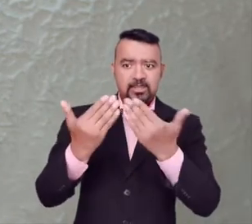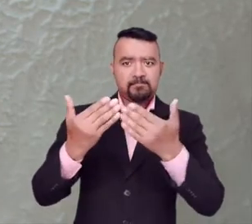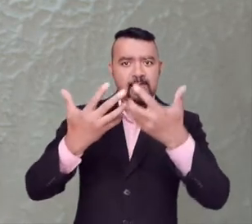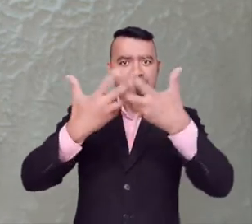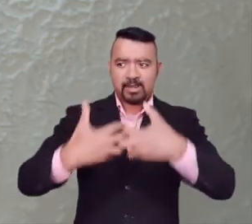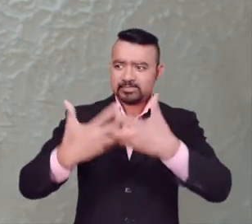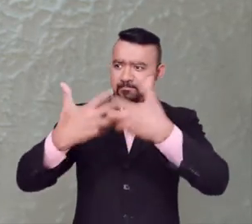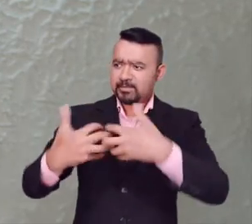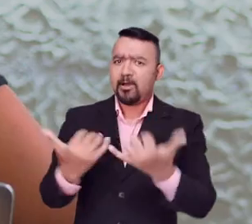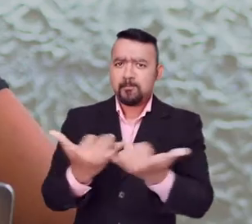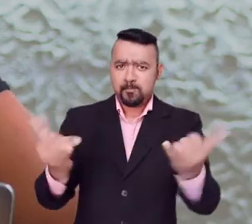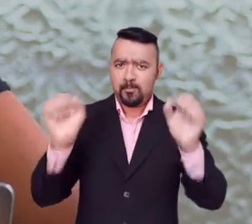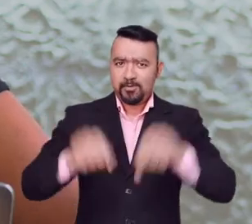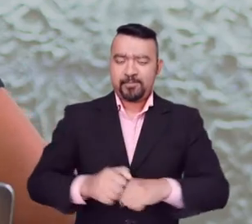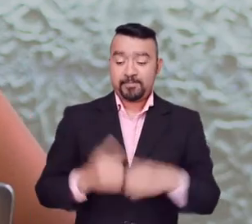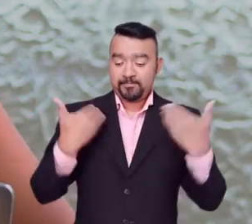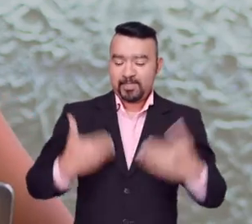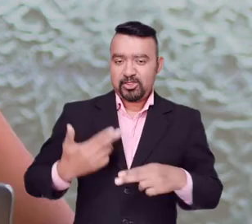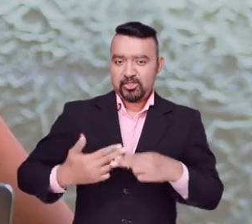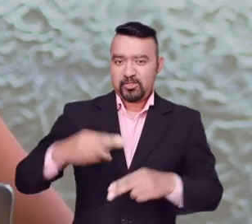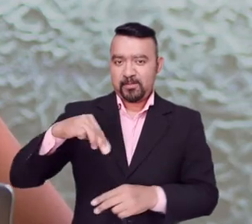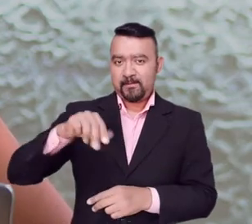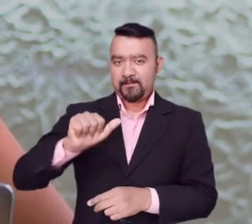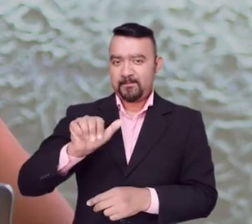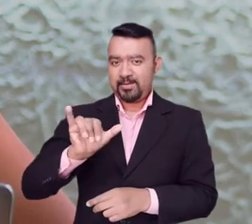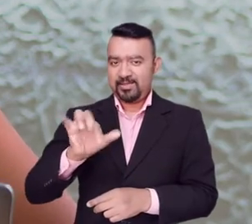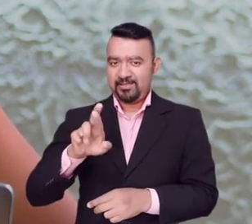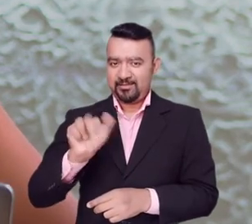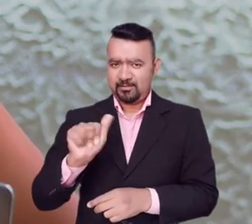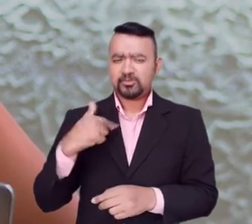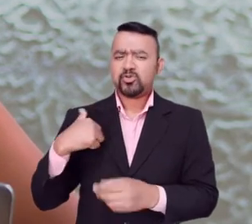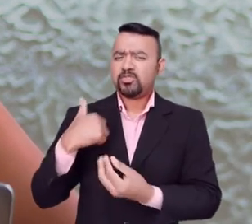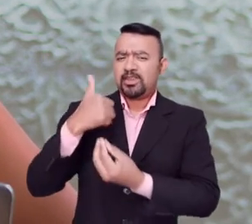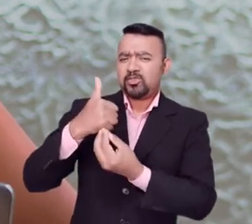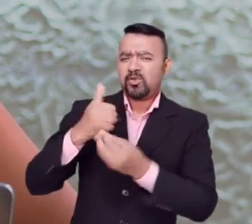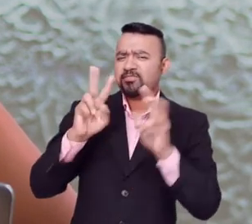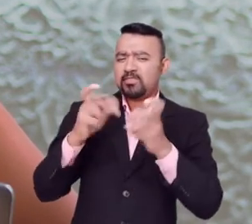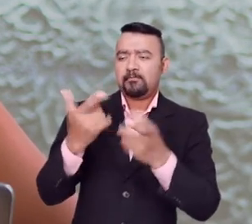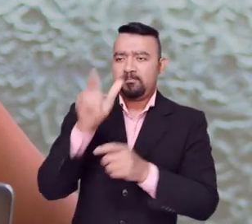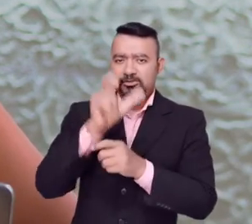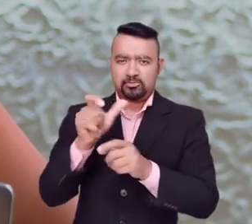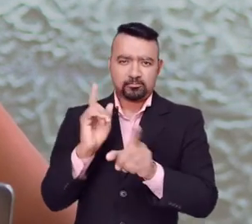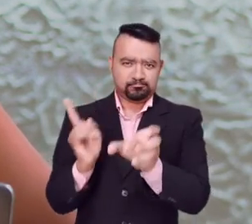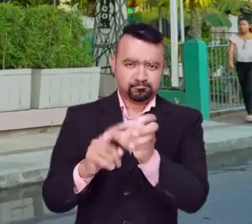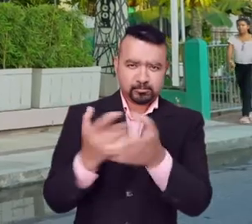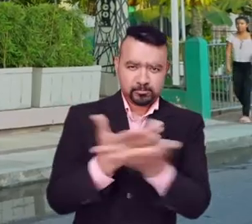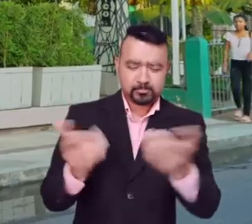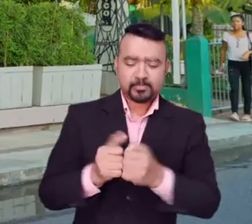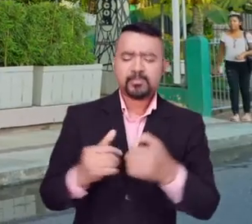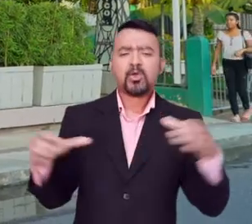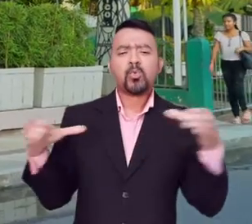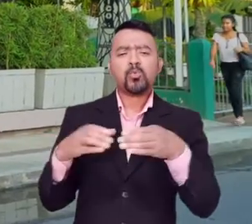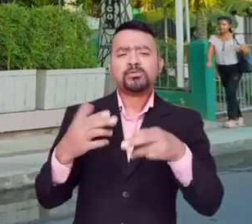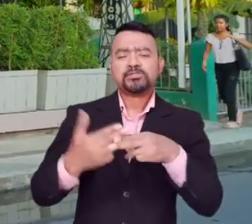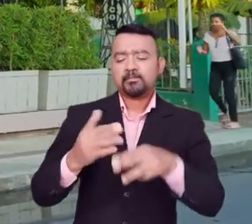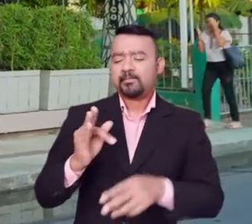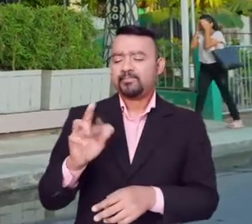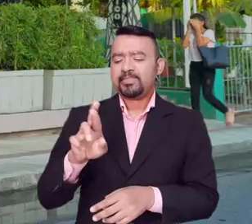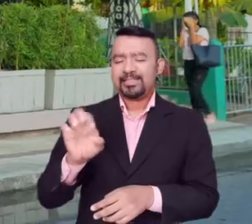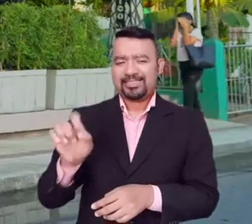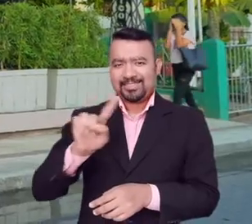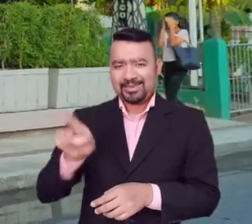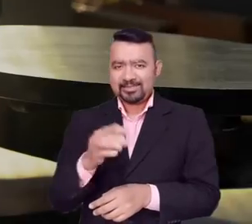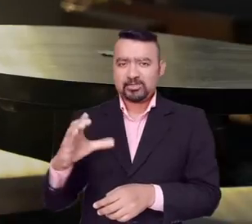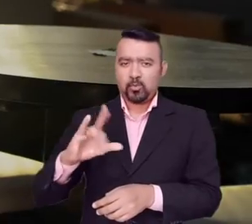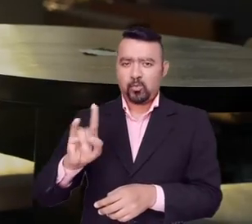tejido empresarial y social. Mi nombre es Mayra Alejandra Rubio, soy la directora de gestión humana de Grupo Tres Cuartos. Grupo Tres Cuartos es el